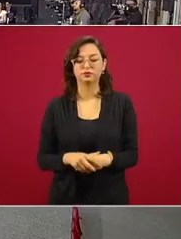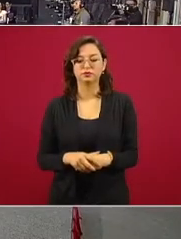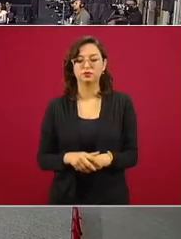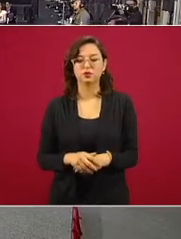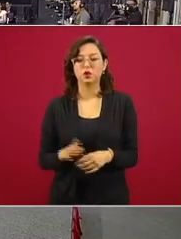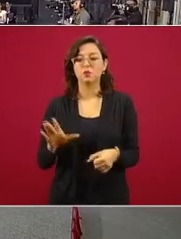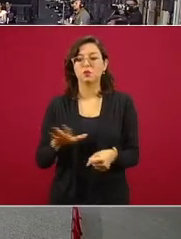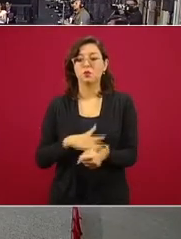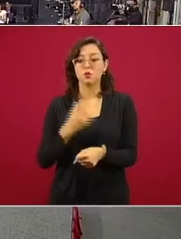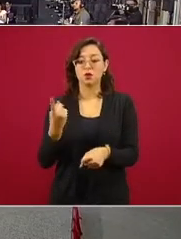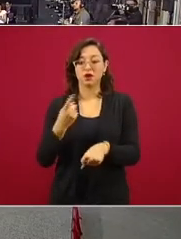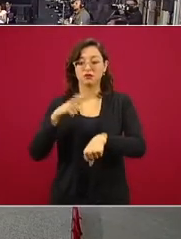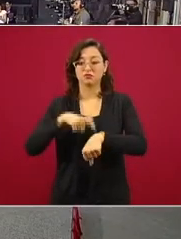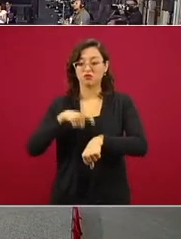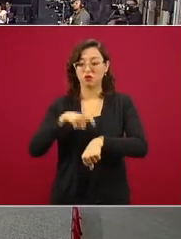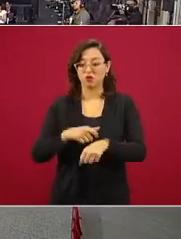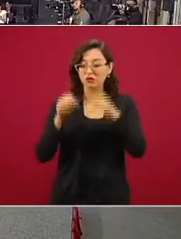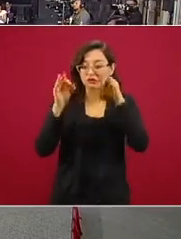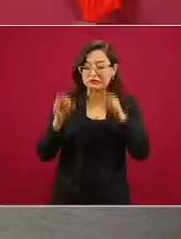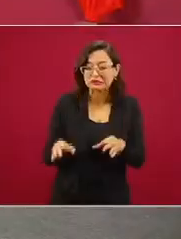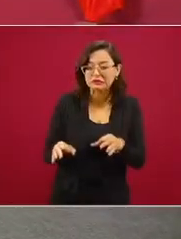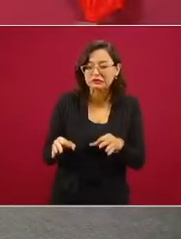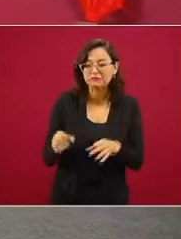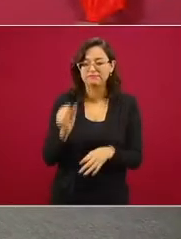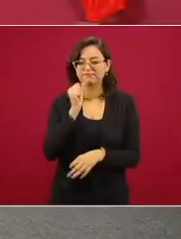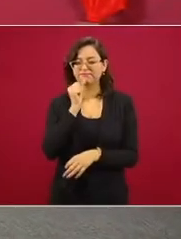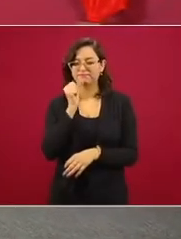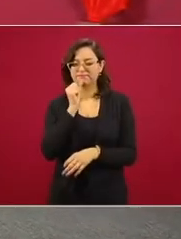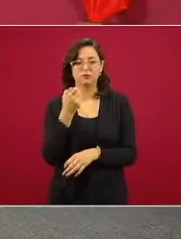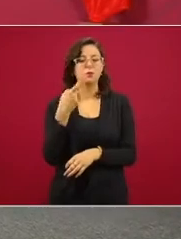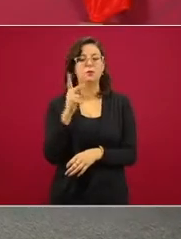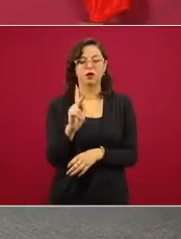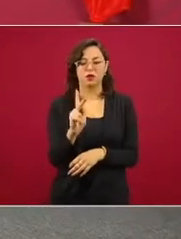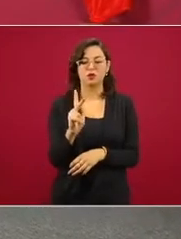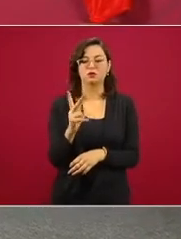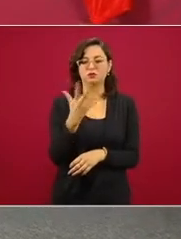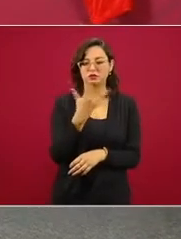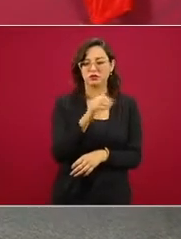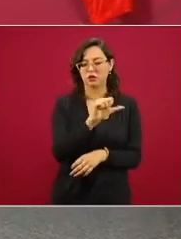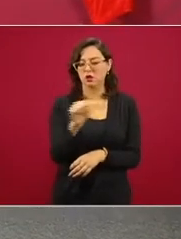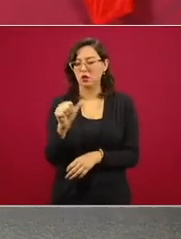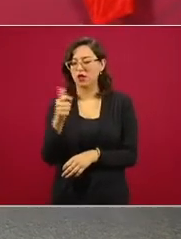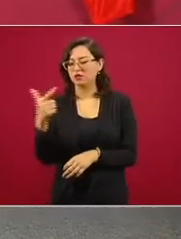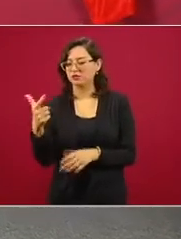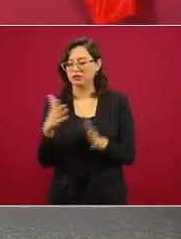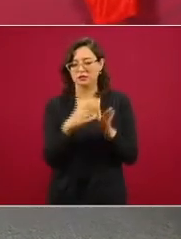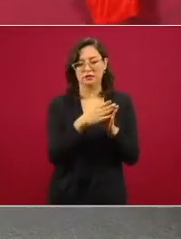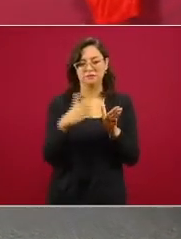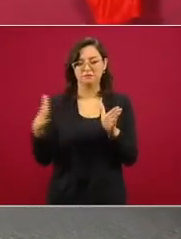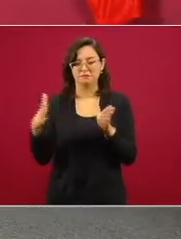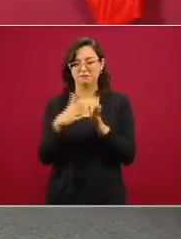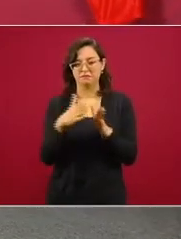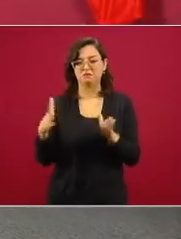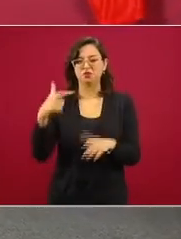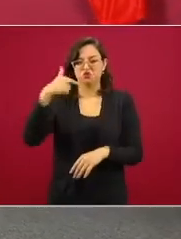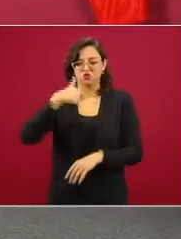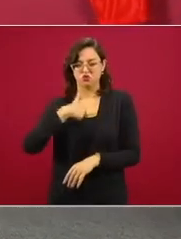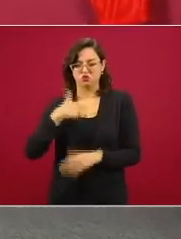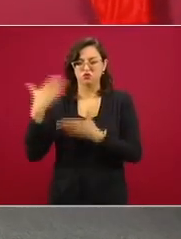del 22.1% al 20.8%, y el pueblo bueno, que ve un retroceso, aumentó